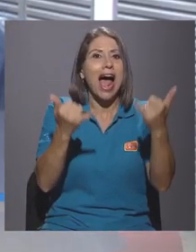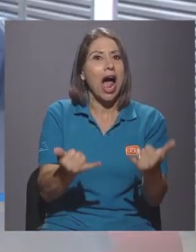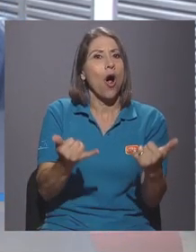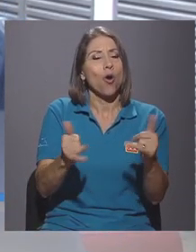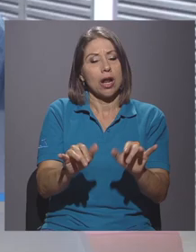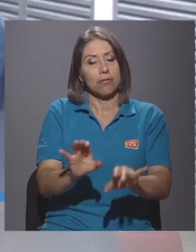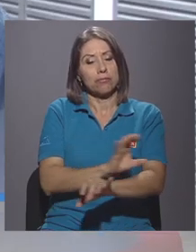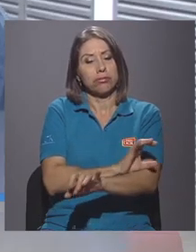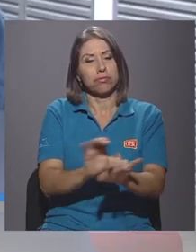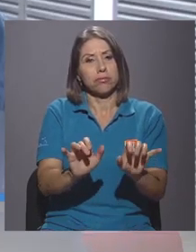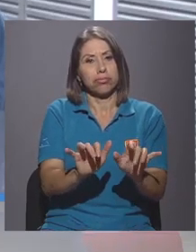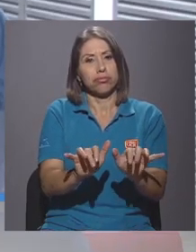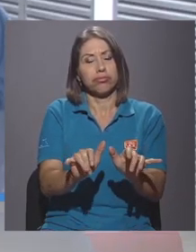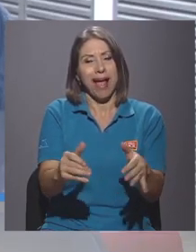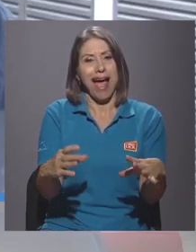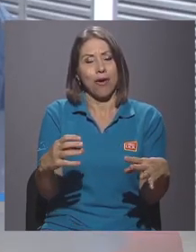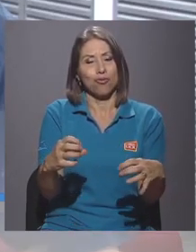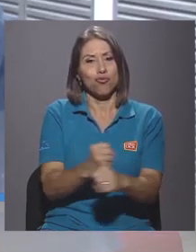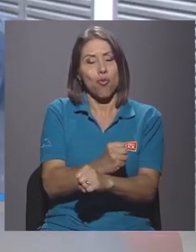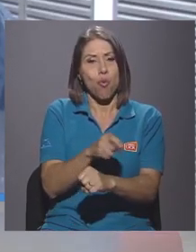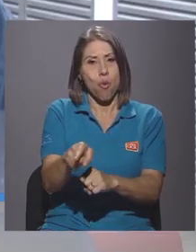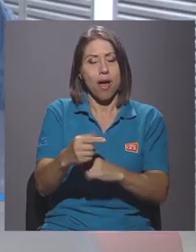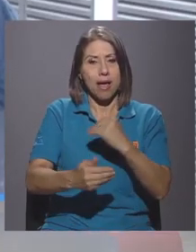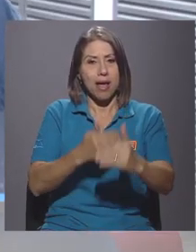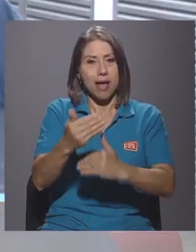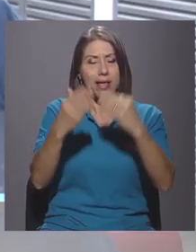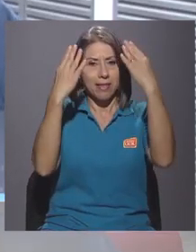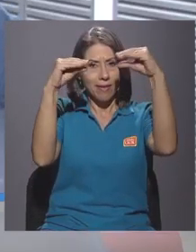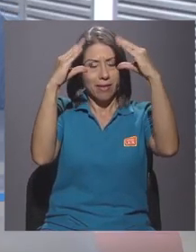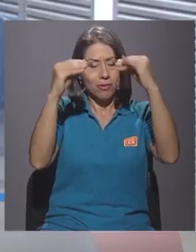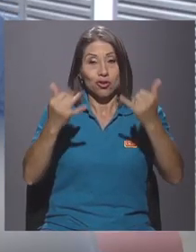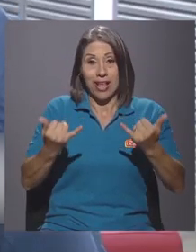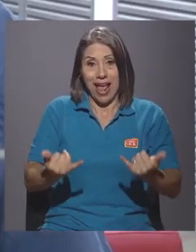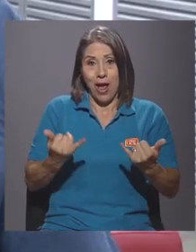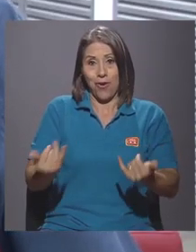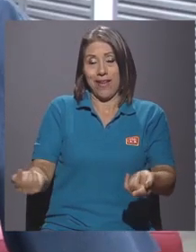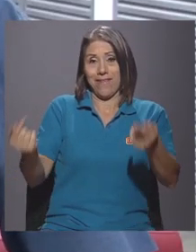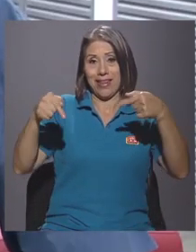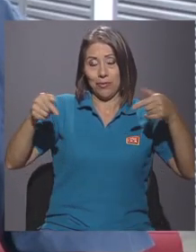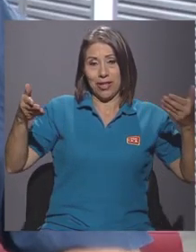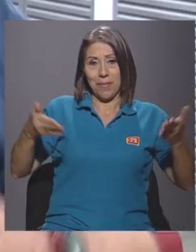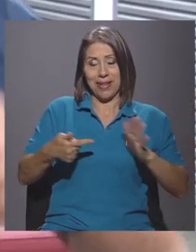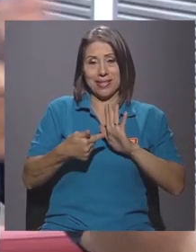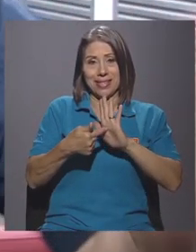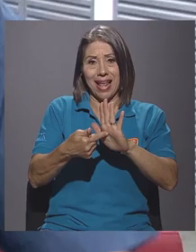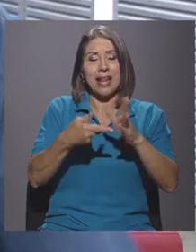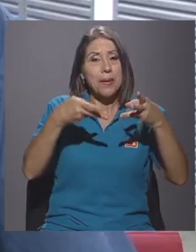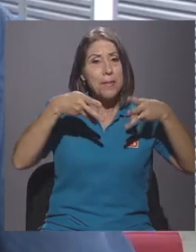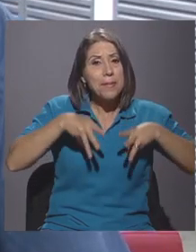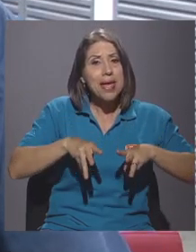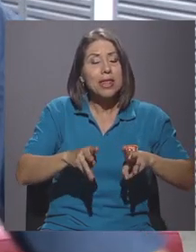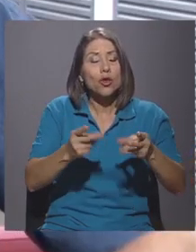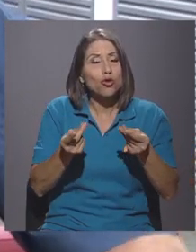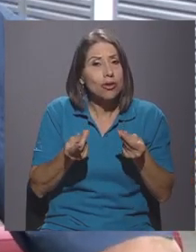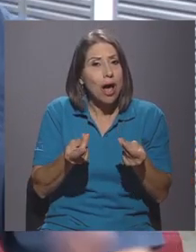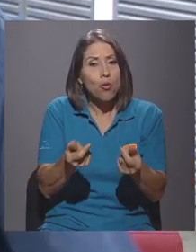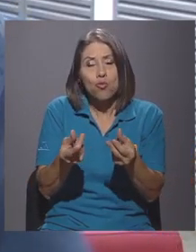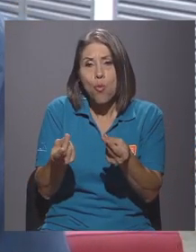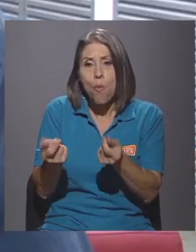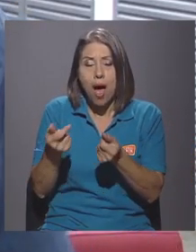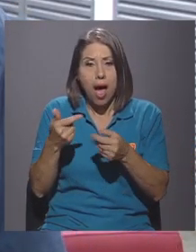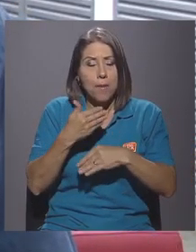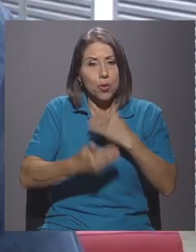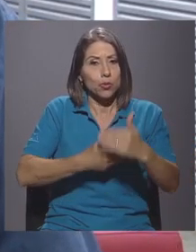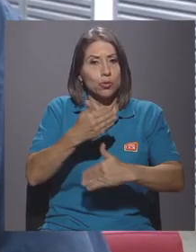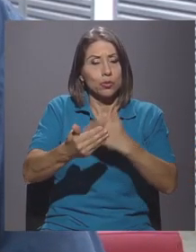el procesamiento de estos datos. Y es lo que venimos a presentar, métodos automáticos de